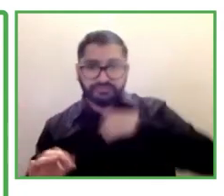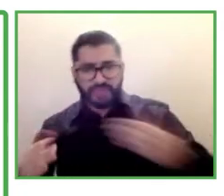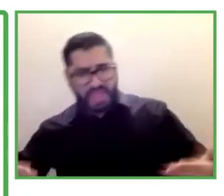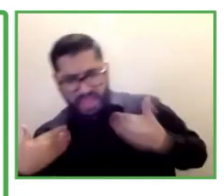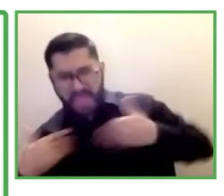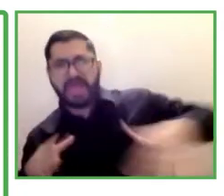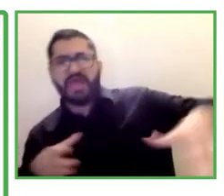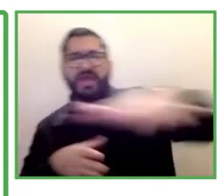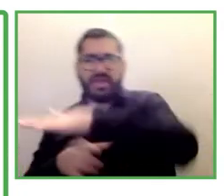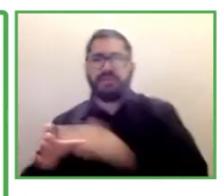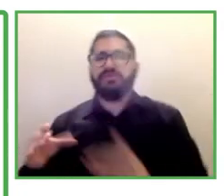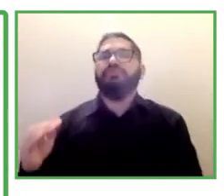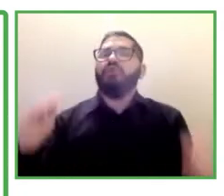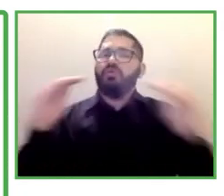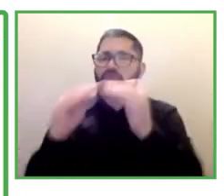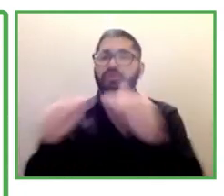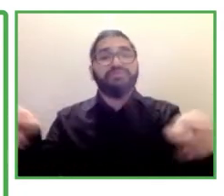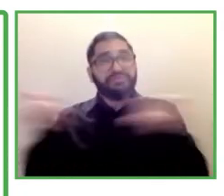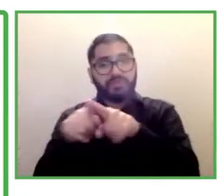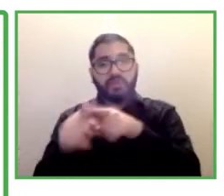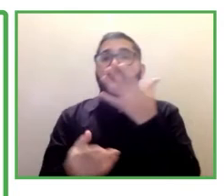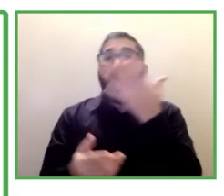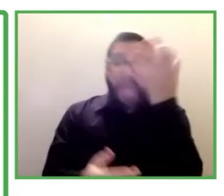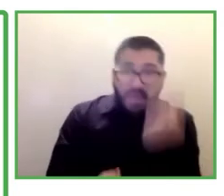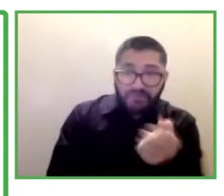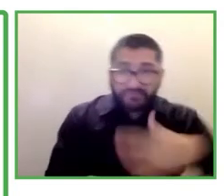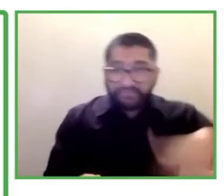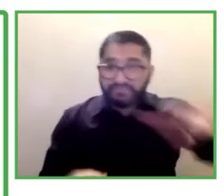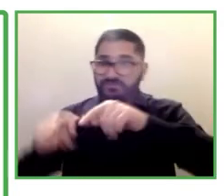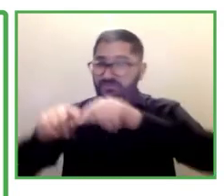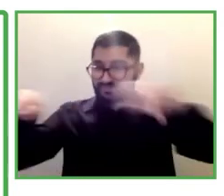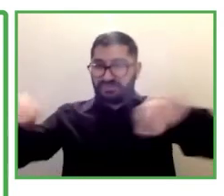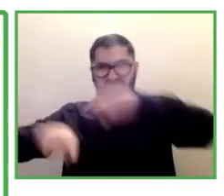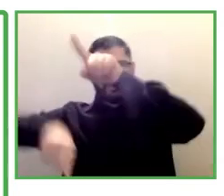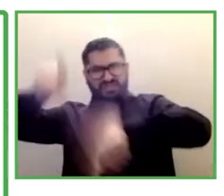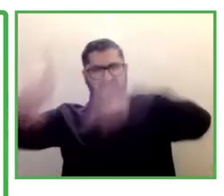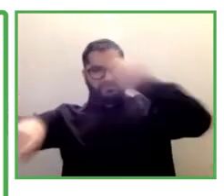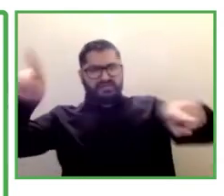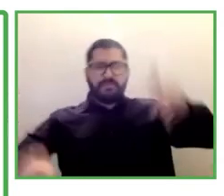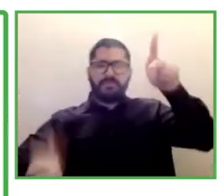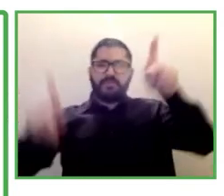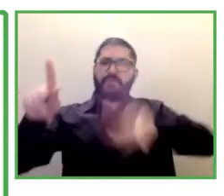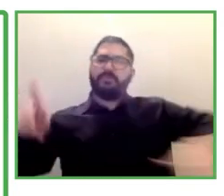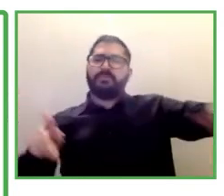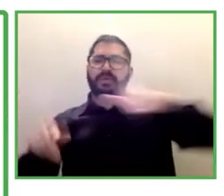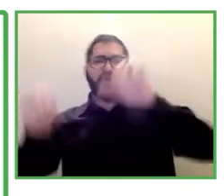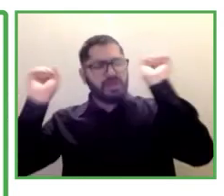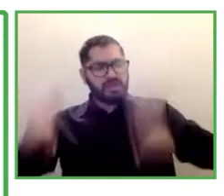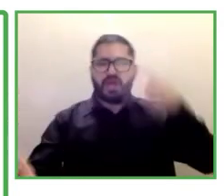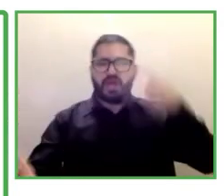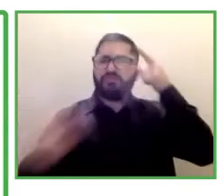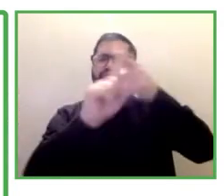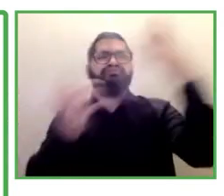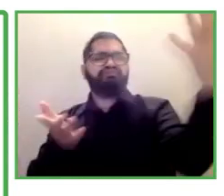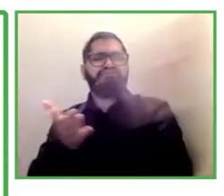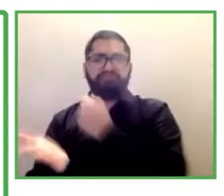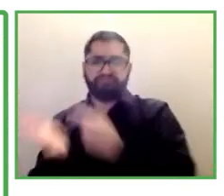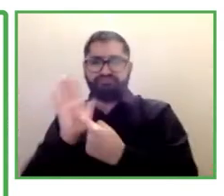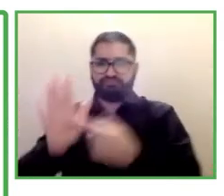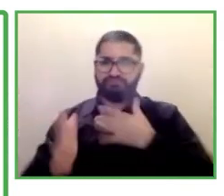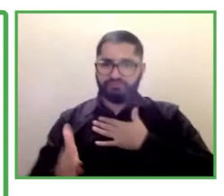Eso es por mi parte, muchas gracias. Y me gustaría compartir con ustedes más